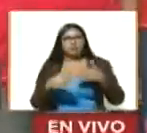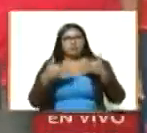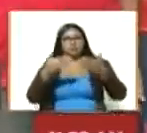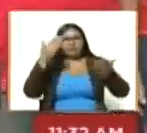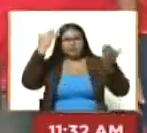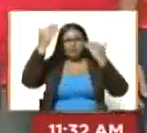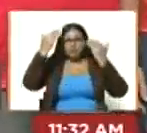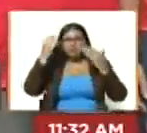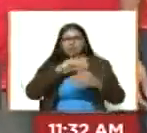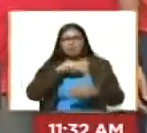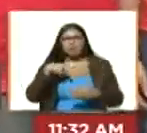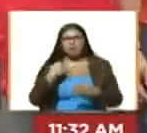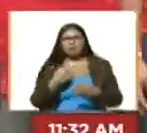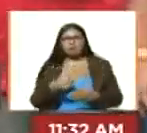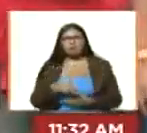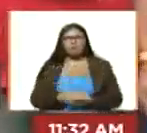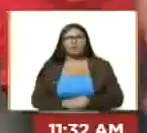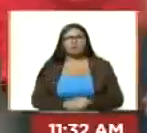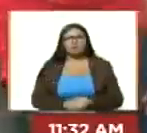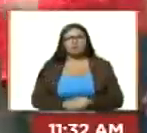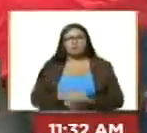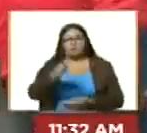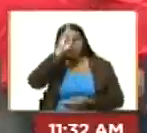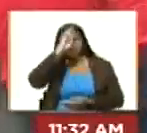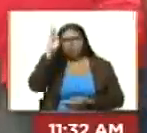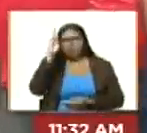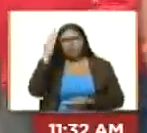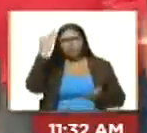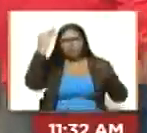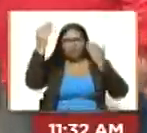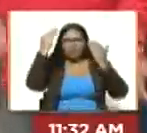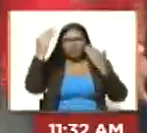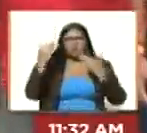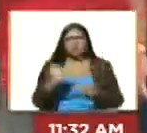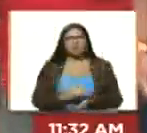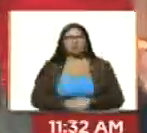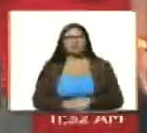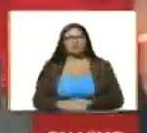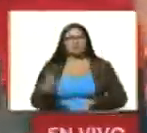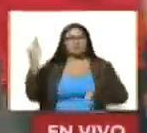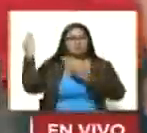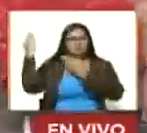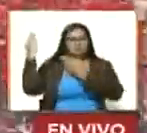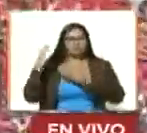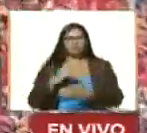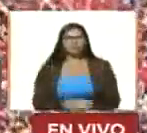saludo a nuestro capitán Diosdado Cabello Rondón.